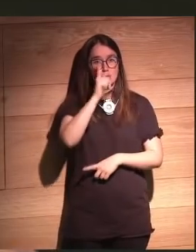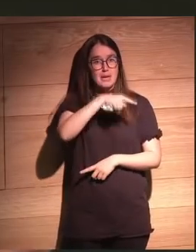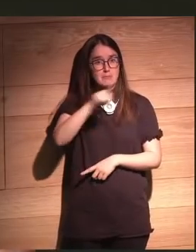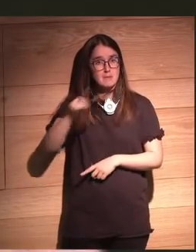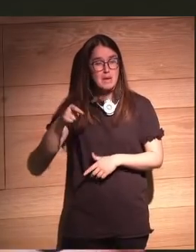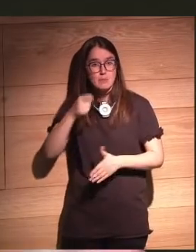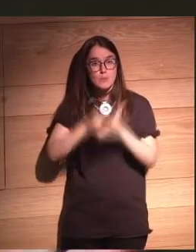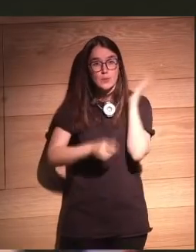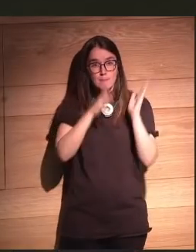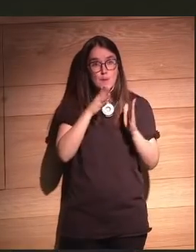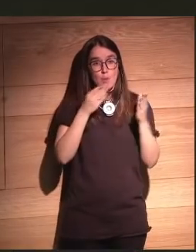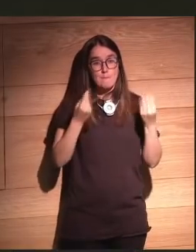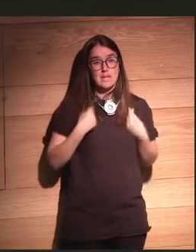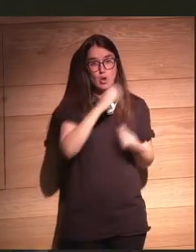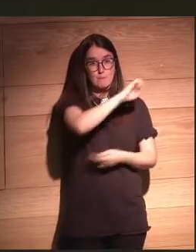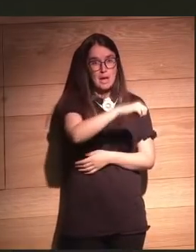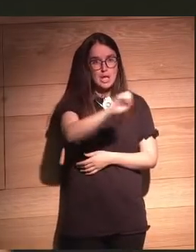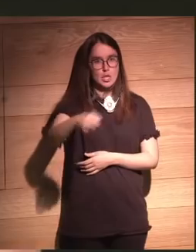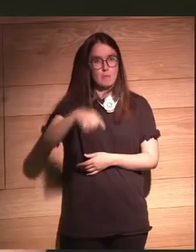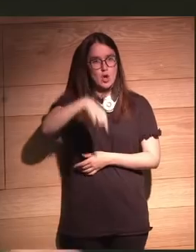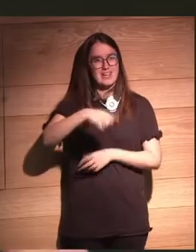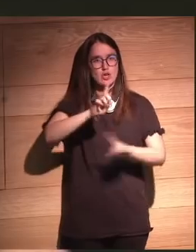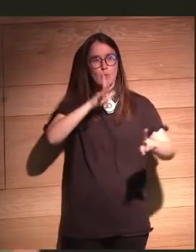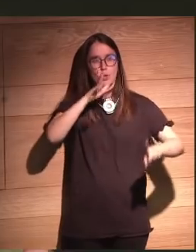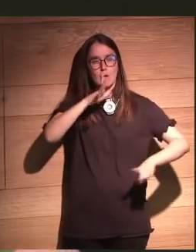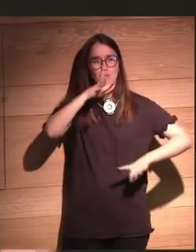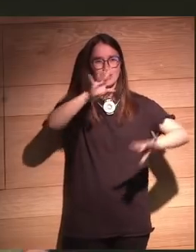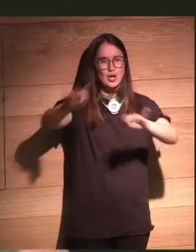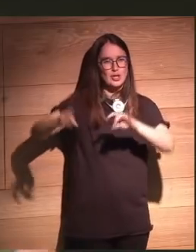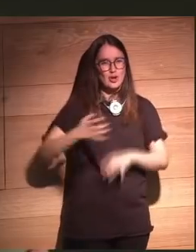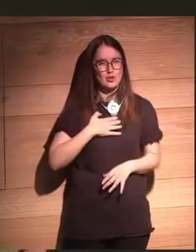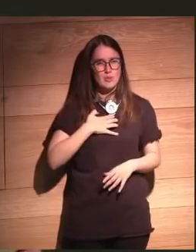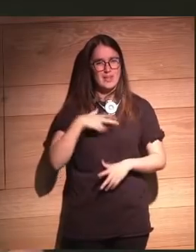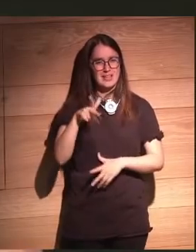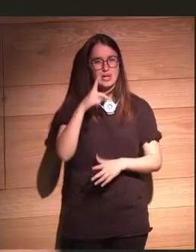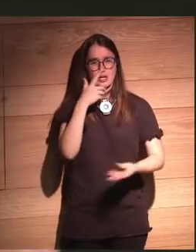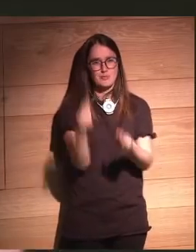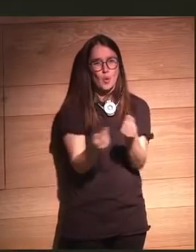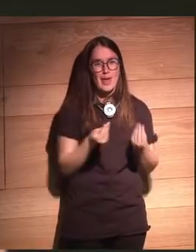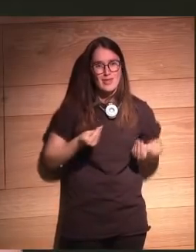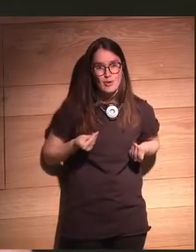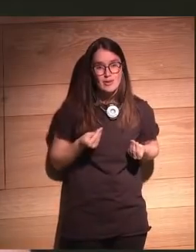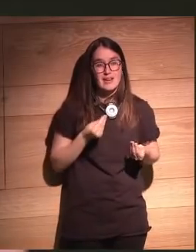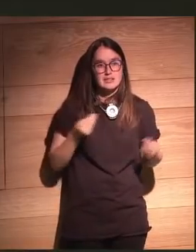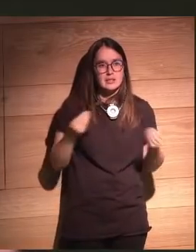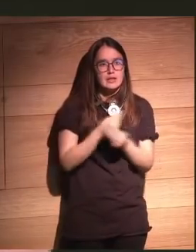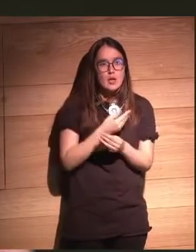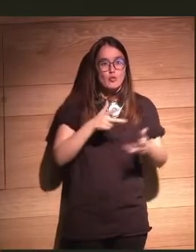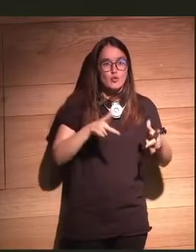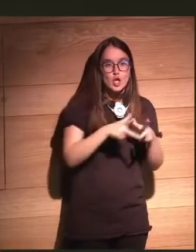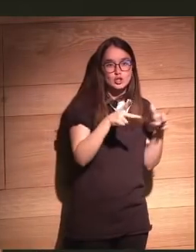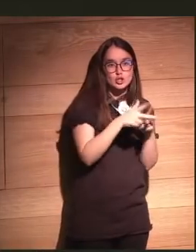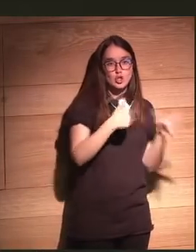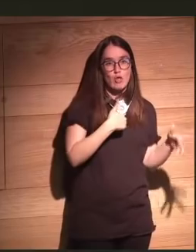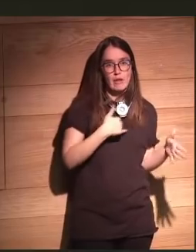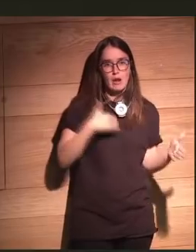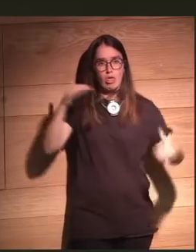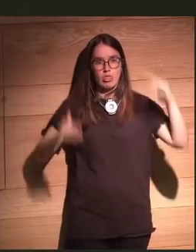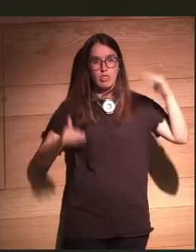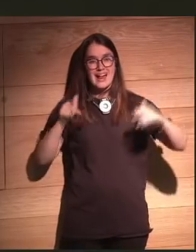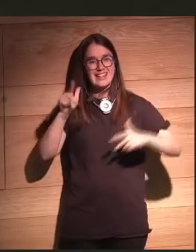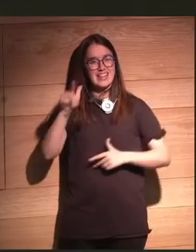propietarios por tener por cada vivienda vacía. Pero aquí no, porque aquí no se puede tocar el derecho a la especulación. En este antagonismo entre la función social está muy protegido